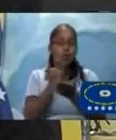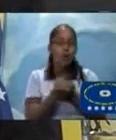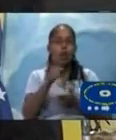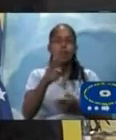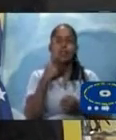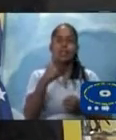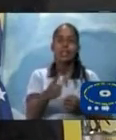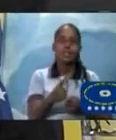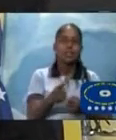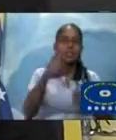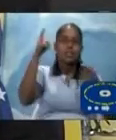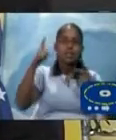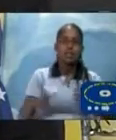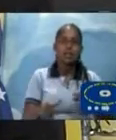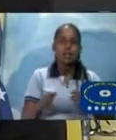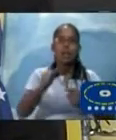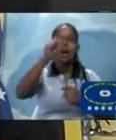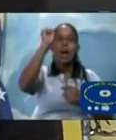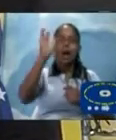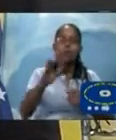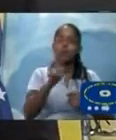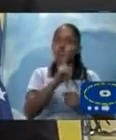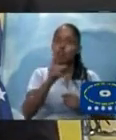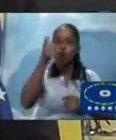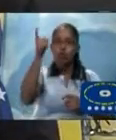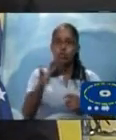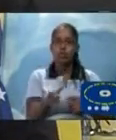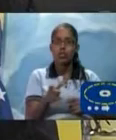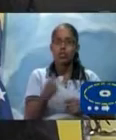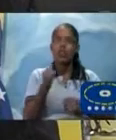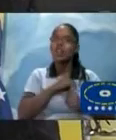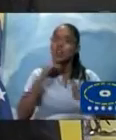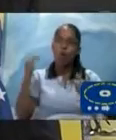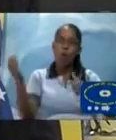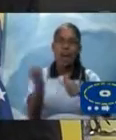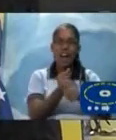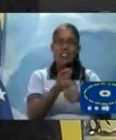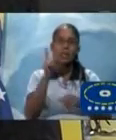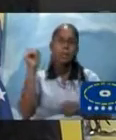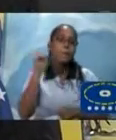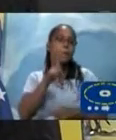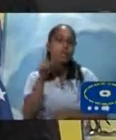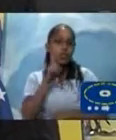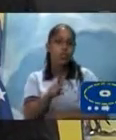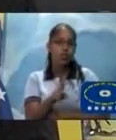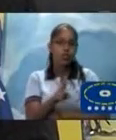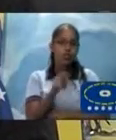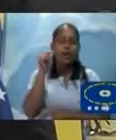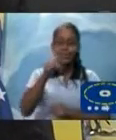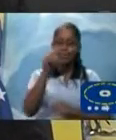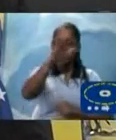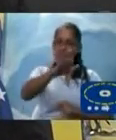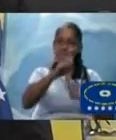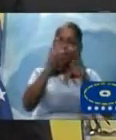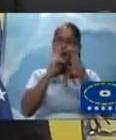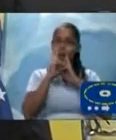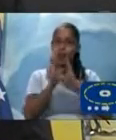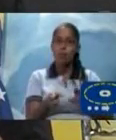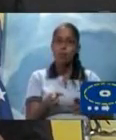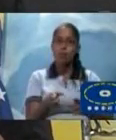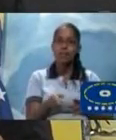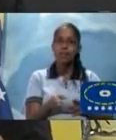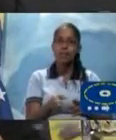se dicen ser apóstoles y no lo son. Y los has hallado mentiroso. Allí está la